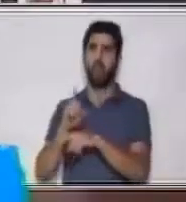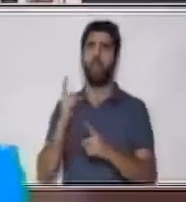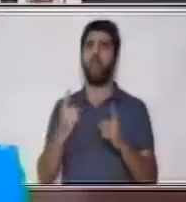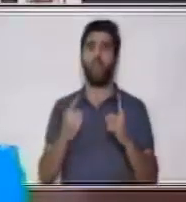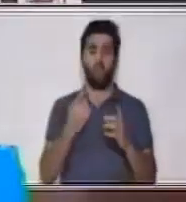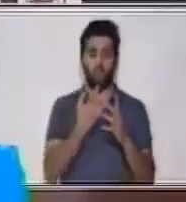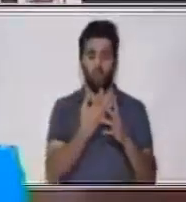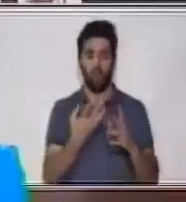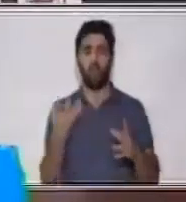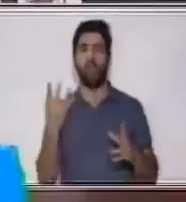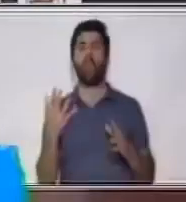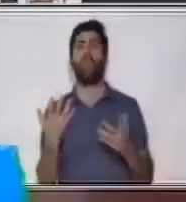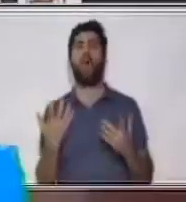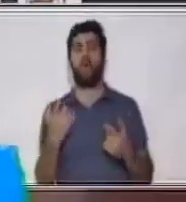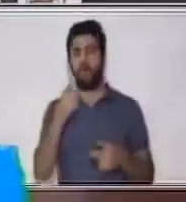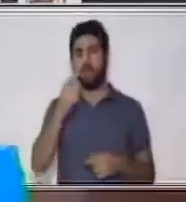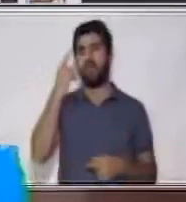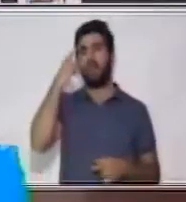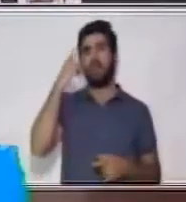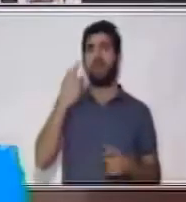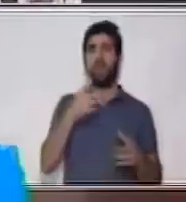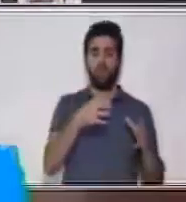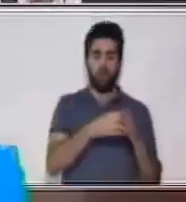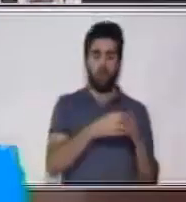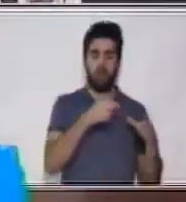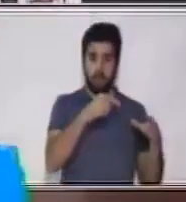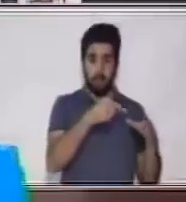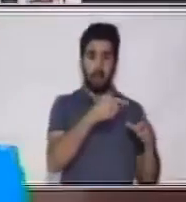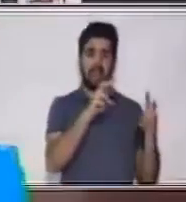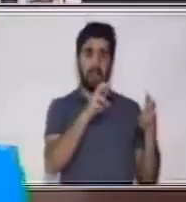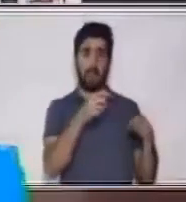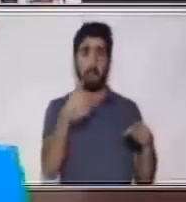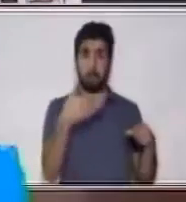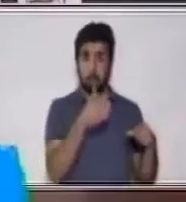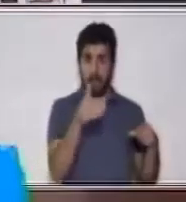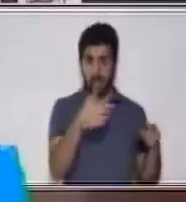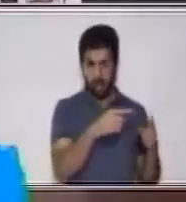¿Será que pertenecen al campo semántico de los peces?